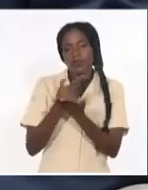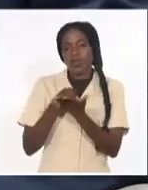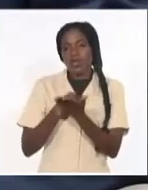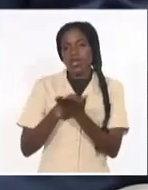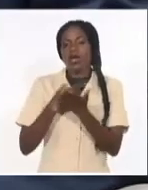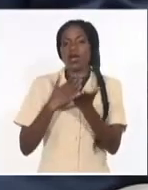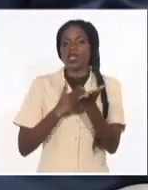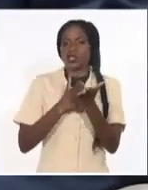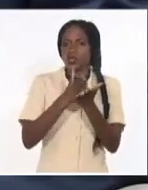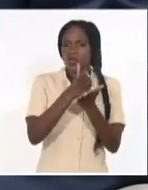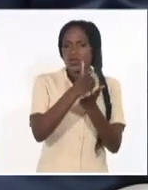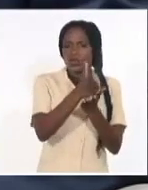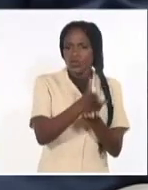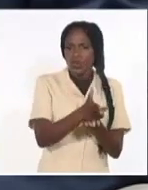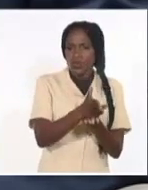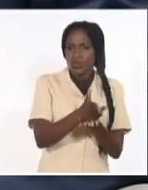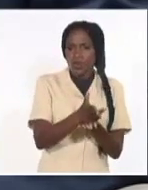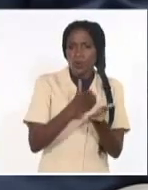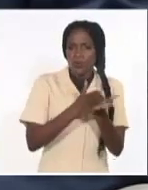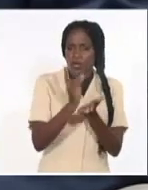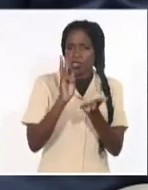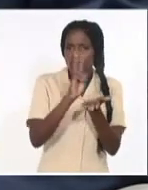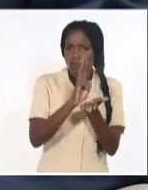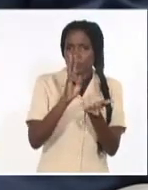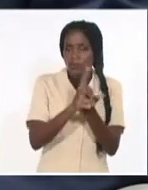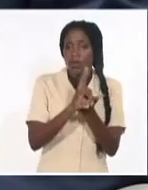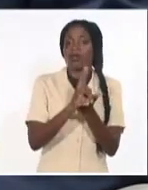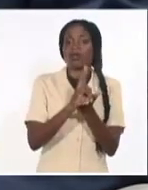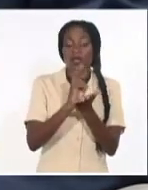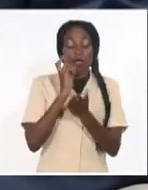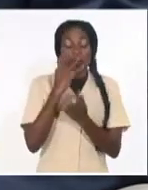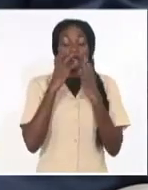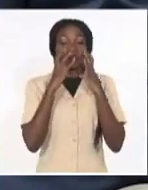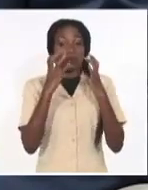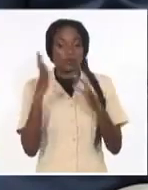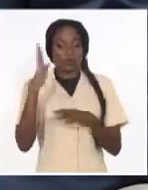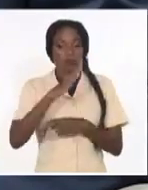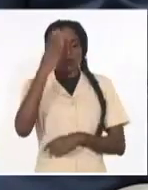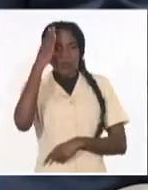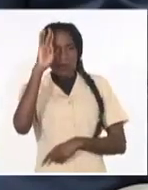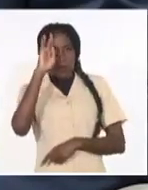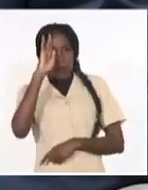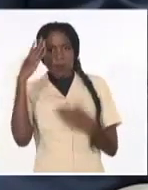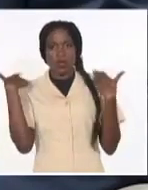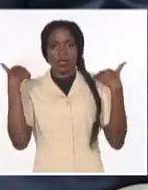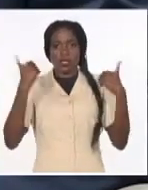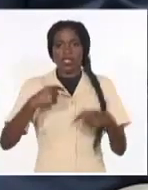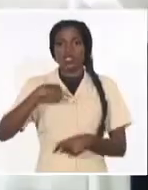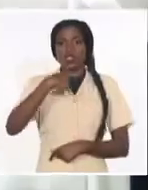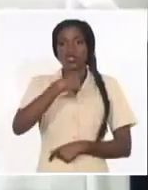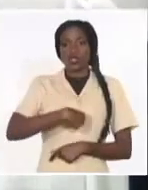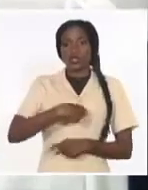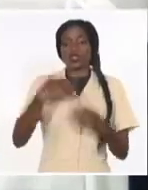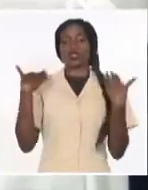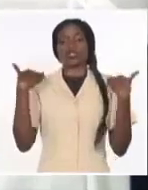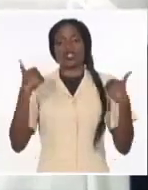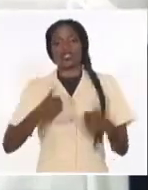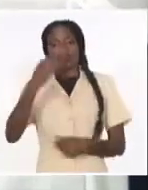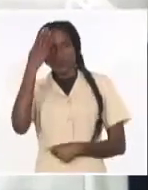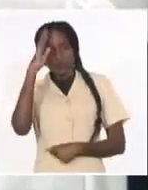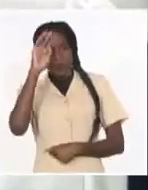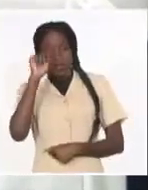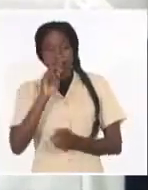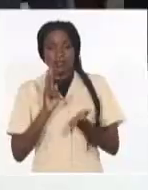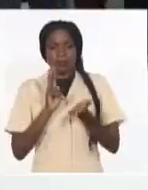sistemático que mantenemos de visitas de alto nivel entre la dirección china y la dirección cubana. Es una visita que